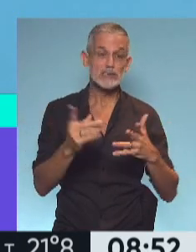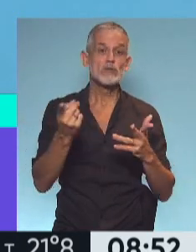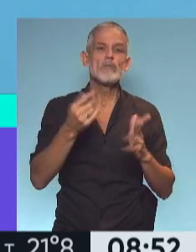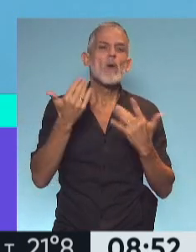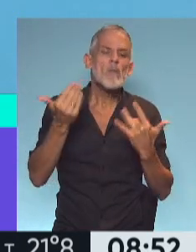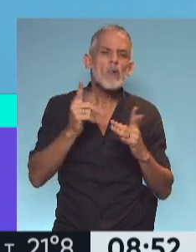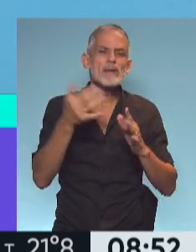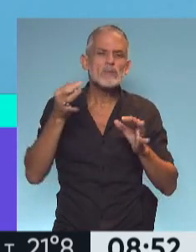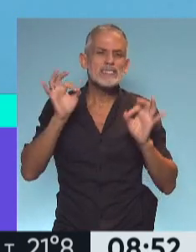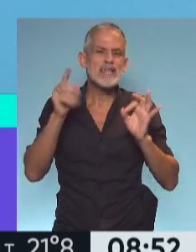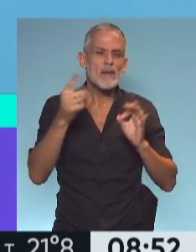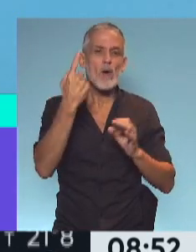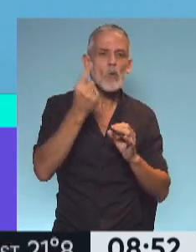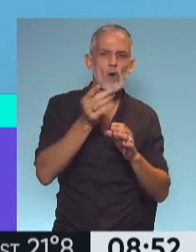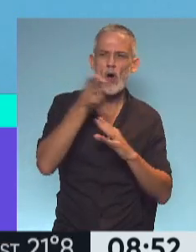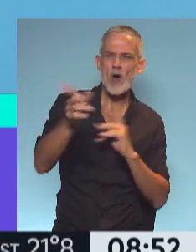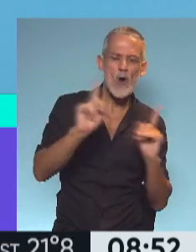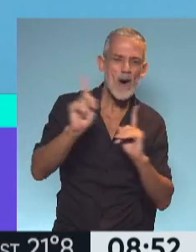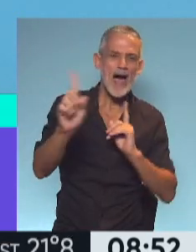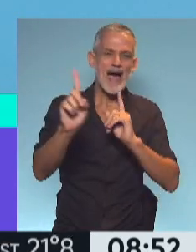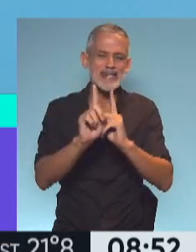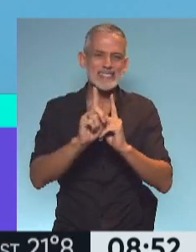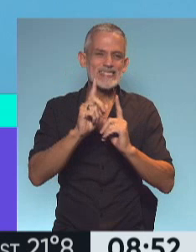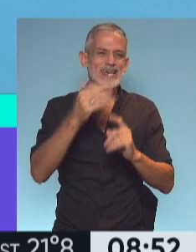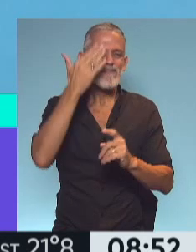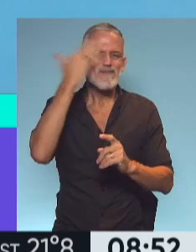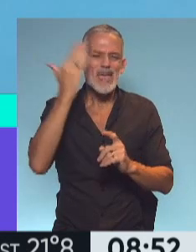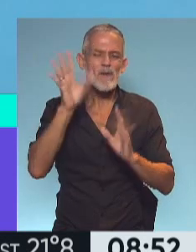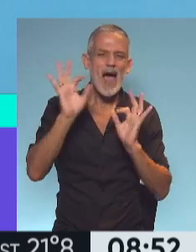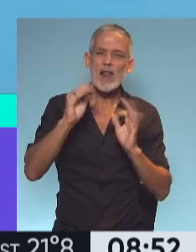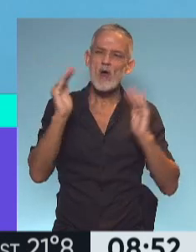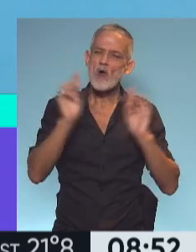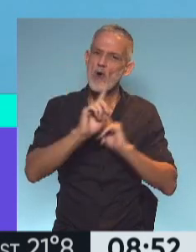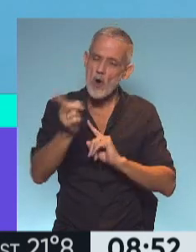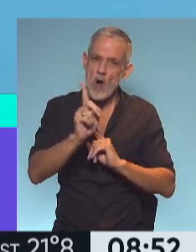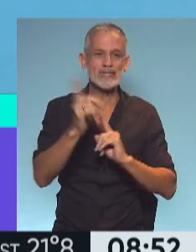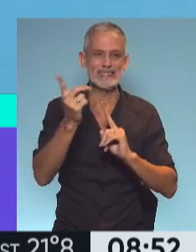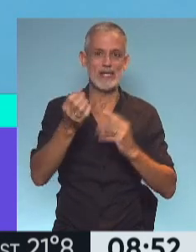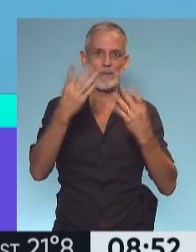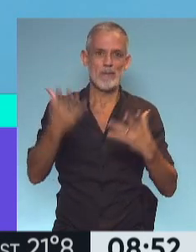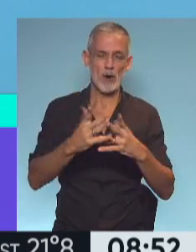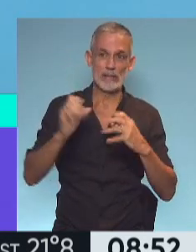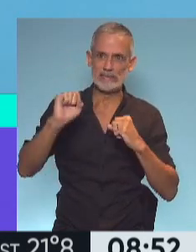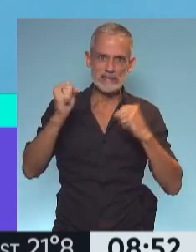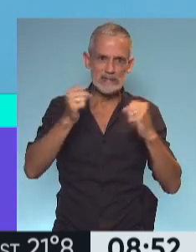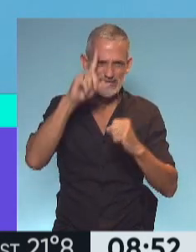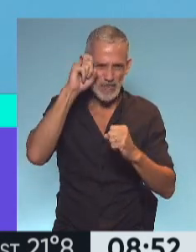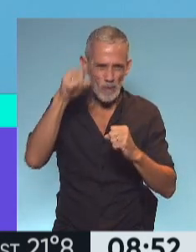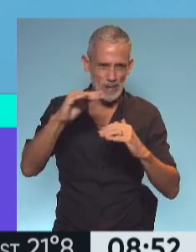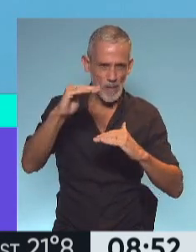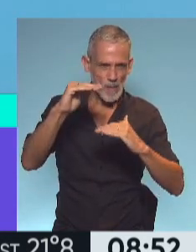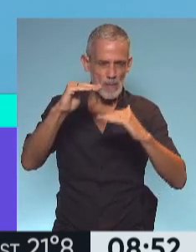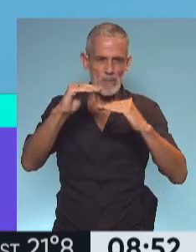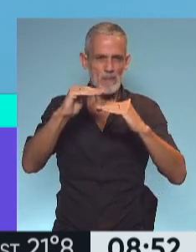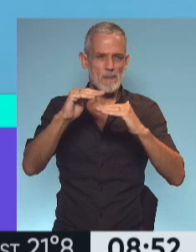que cada consulta por febril que evitemos, va a ser muy importante para no seguir tensionando ese